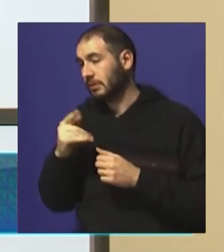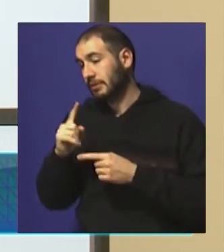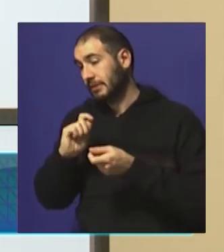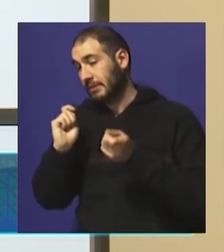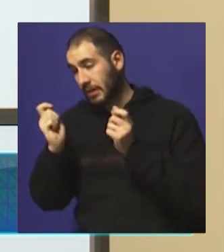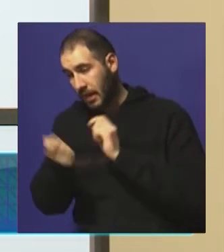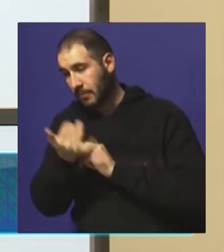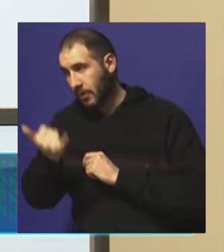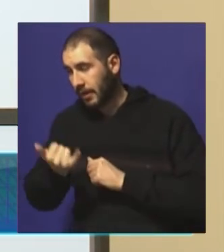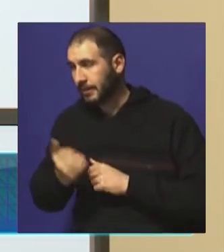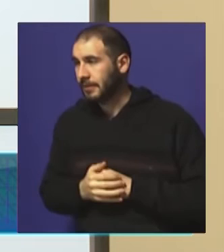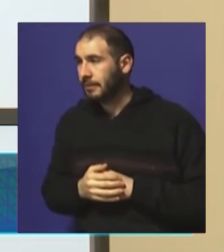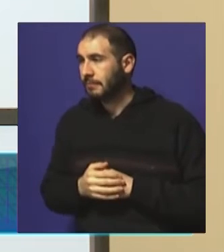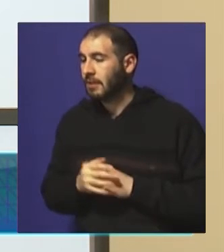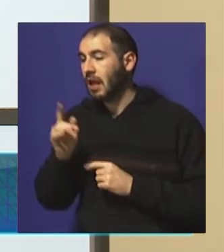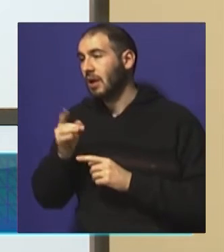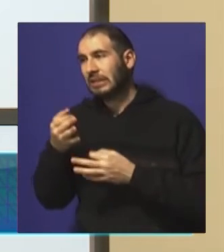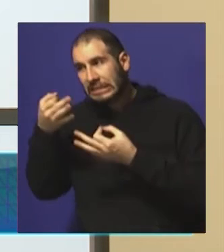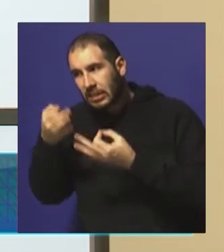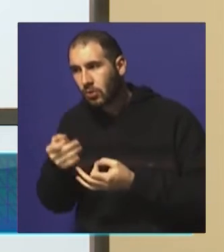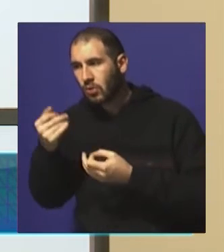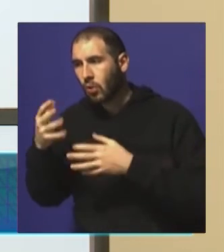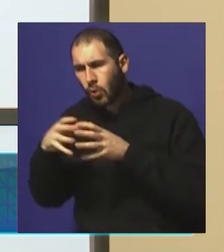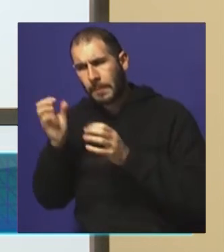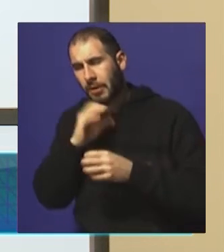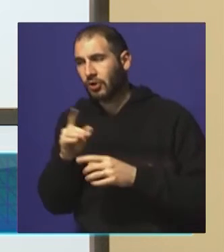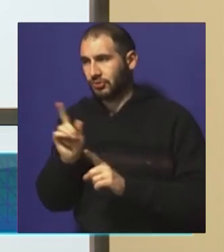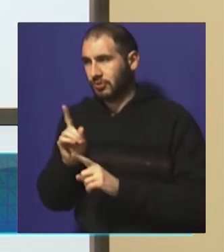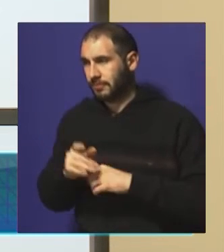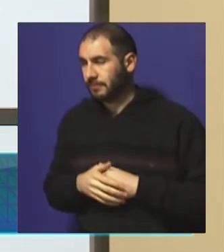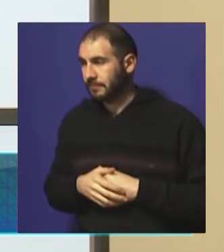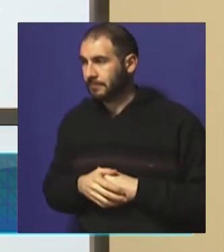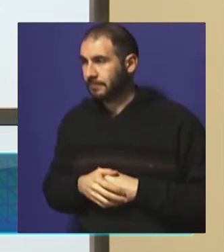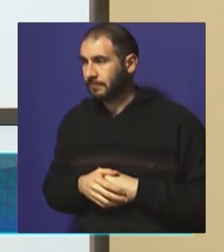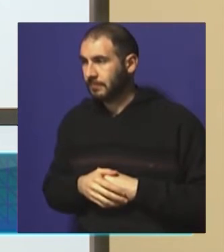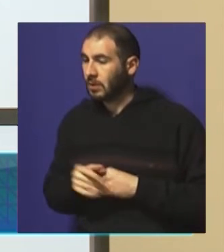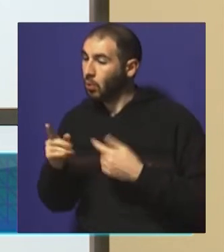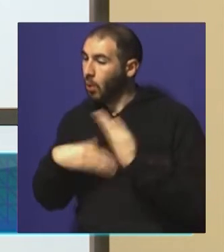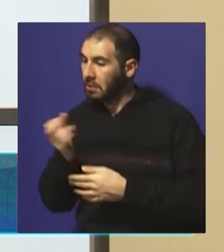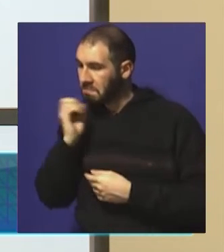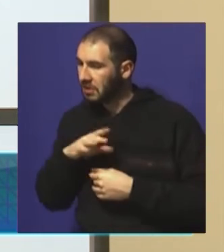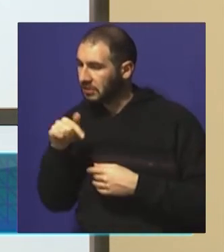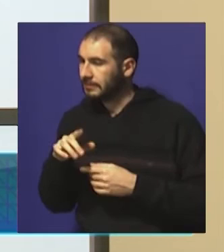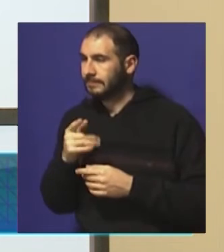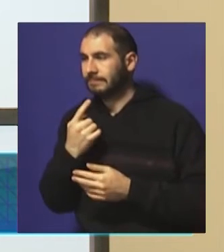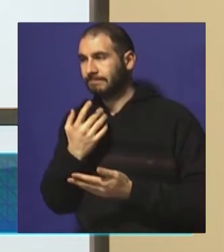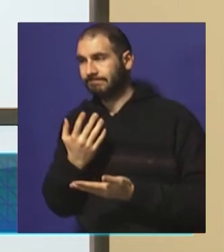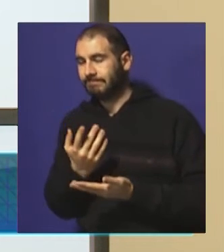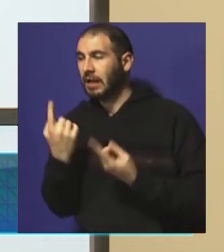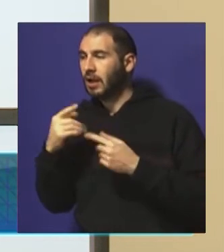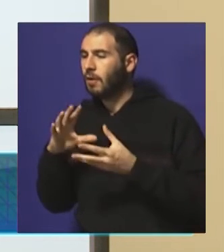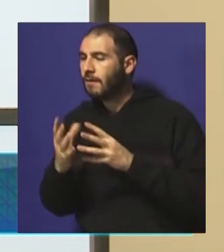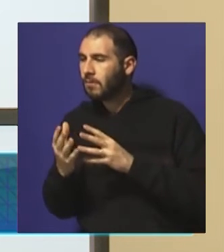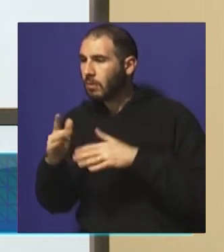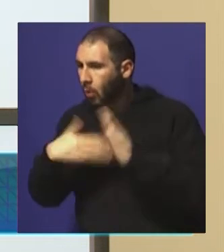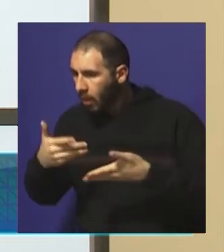transiciones que no aseguran a los mejores equipos que tienen los mejores jugadores un rendimiento que